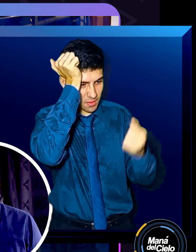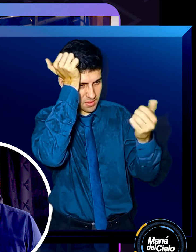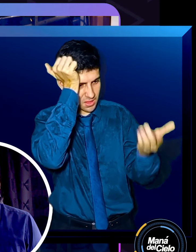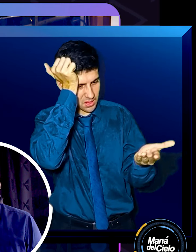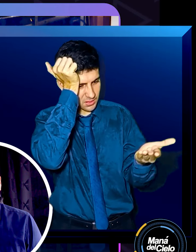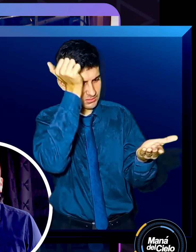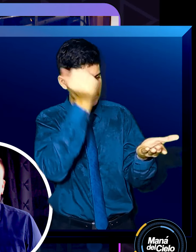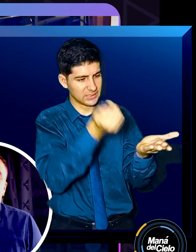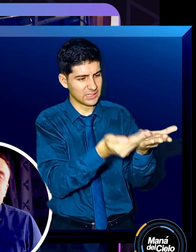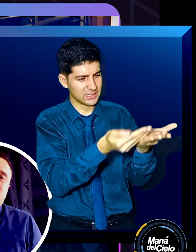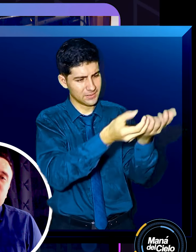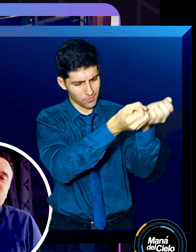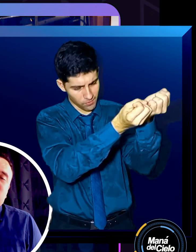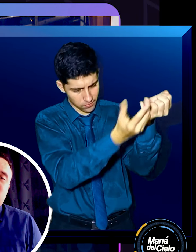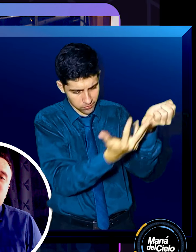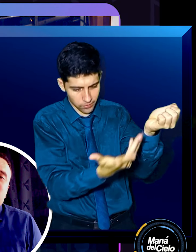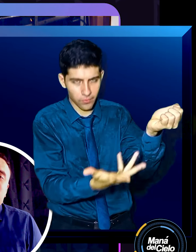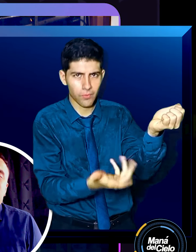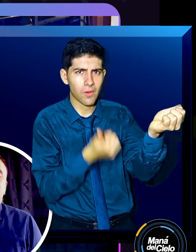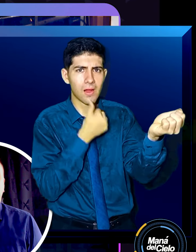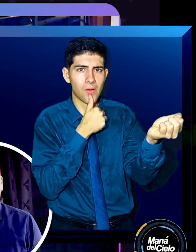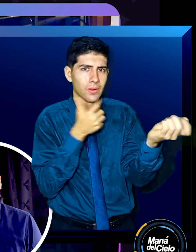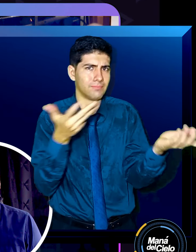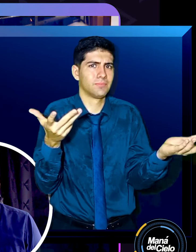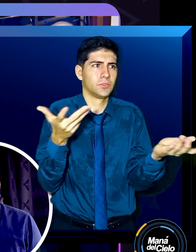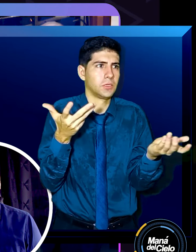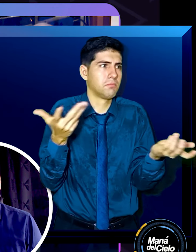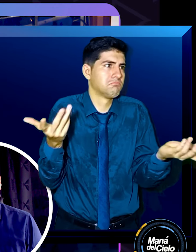Eso es casi inverosímil, pero así fue.